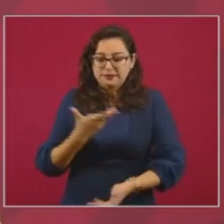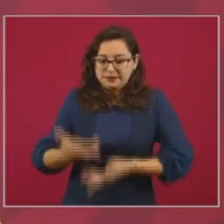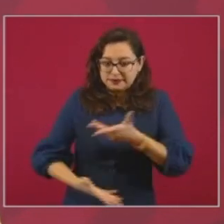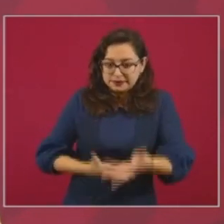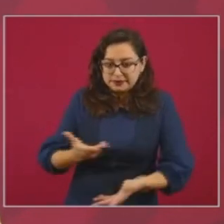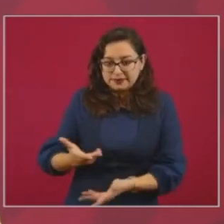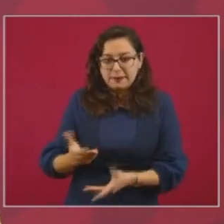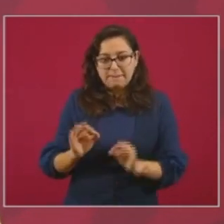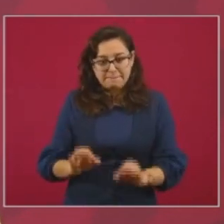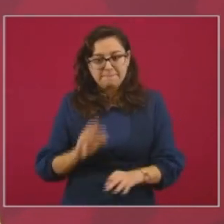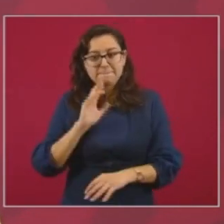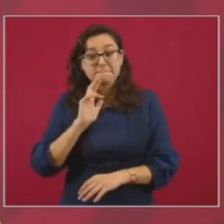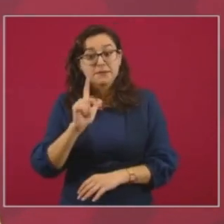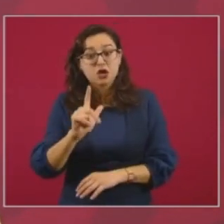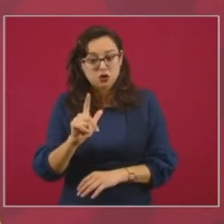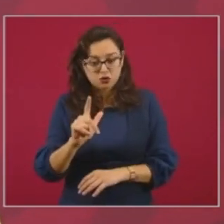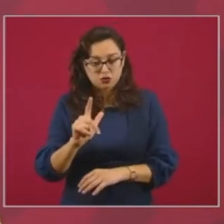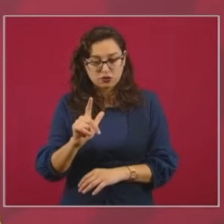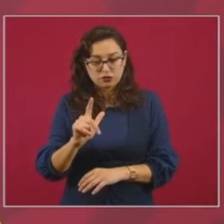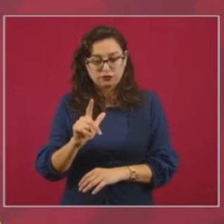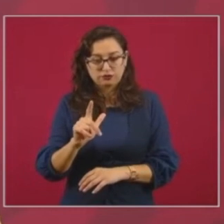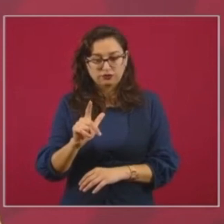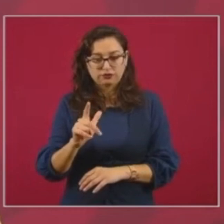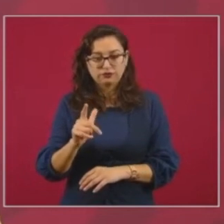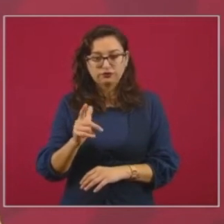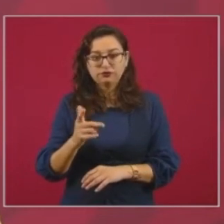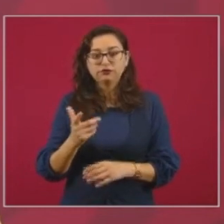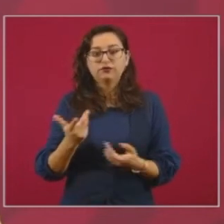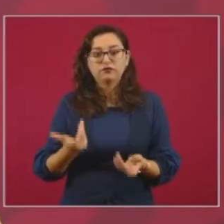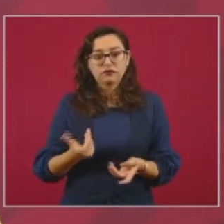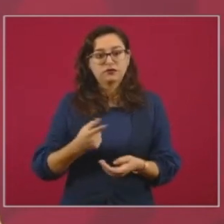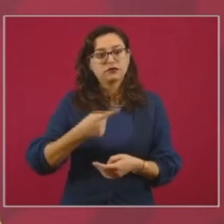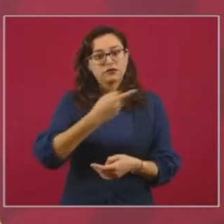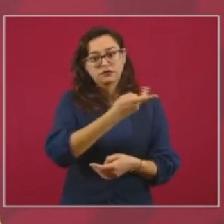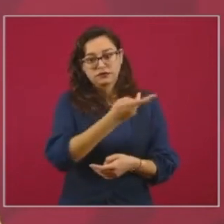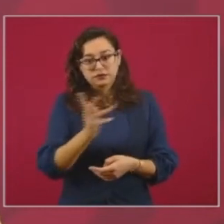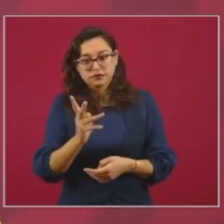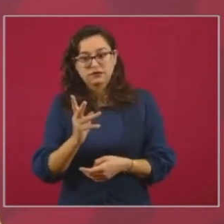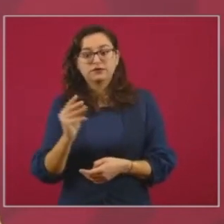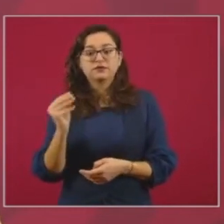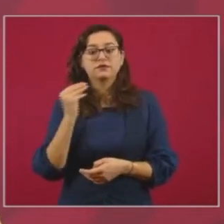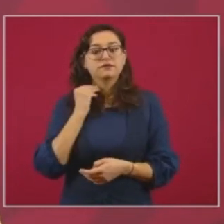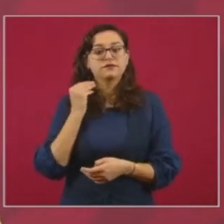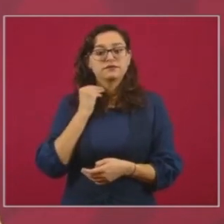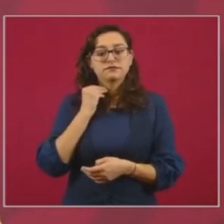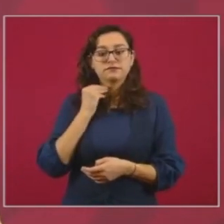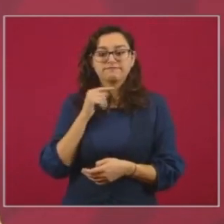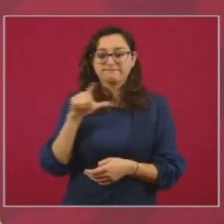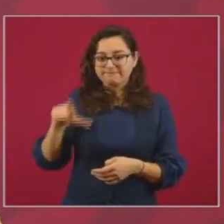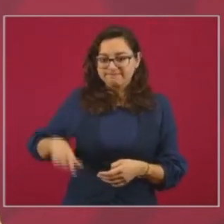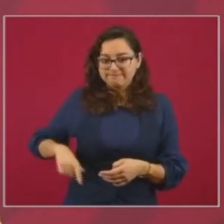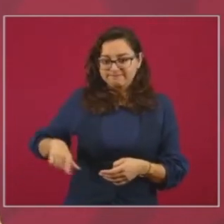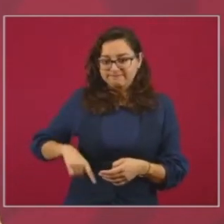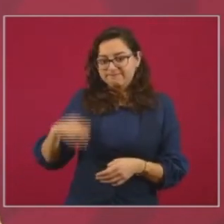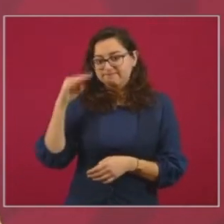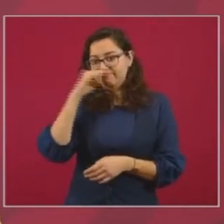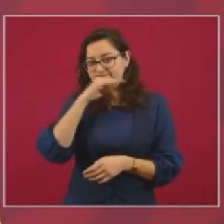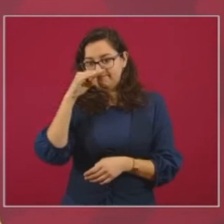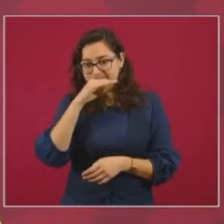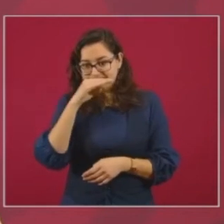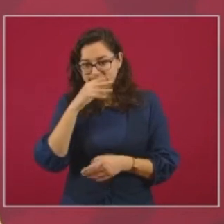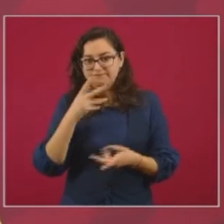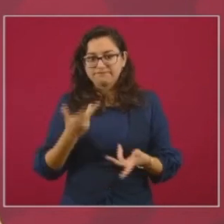que van a poder ayudar mucho a la gente que no tiene